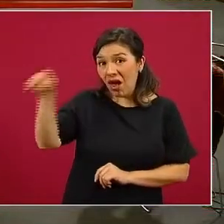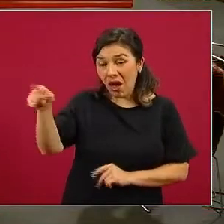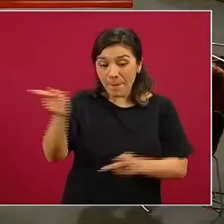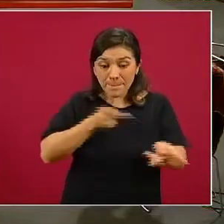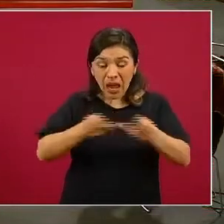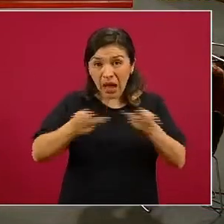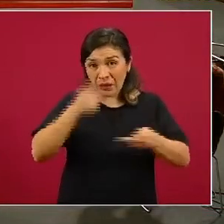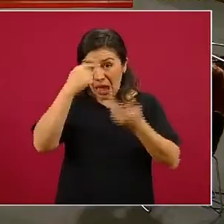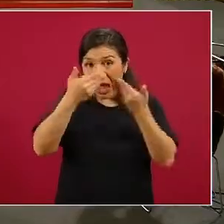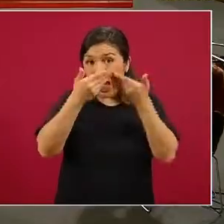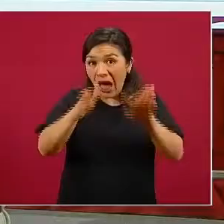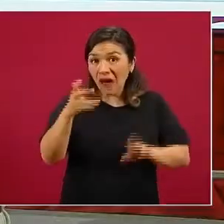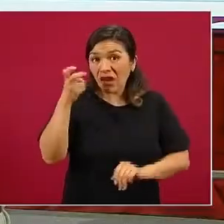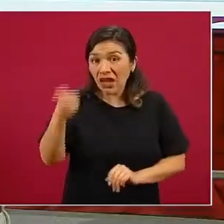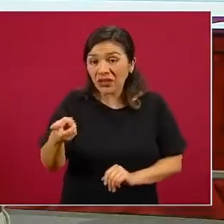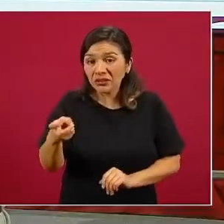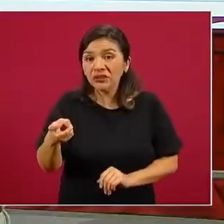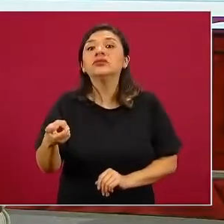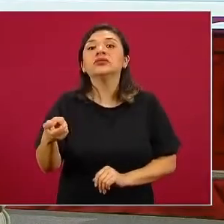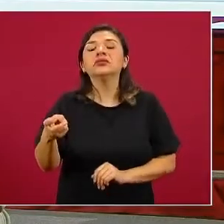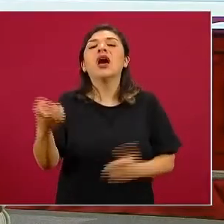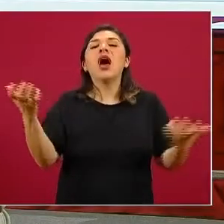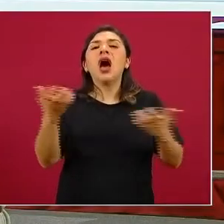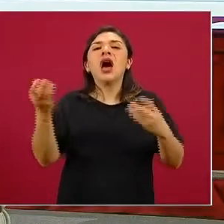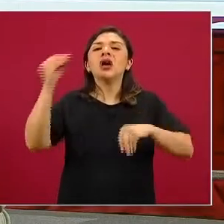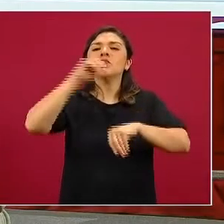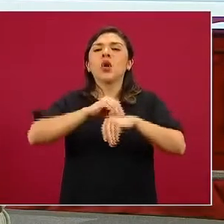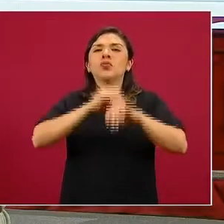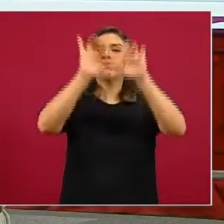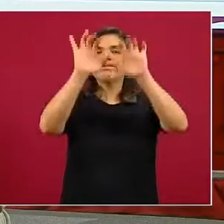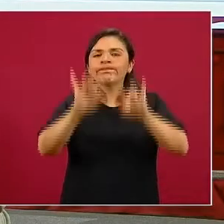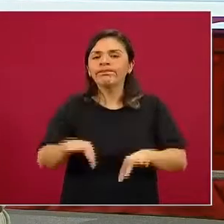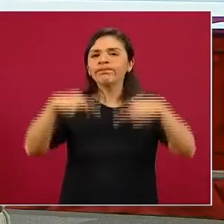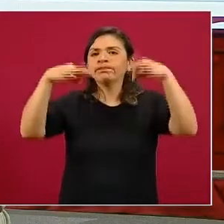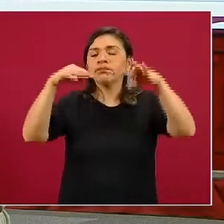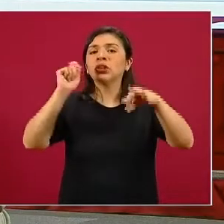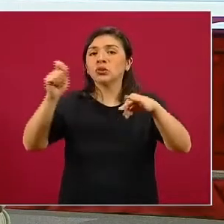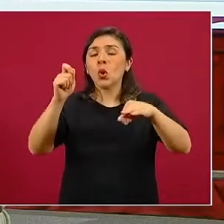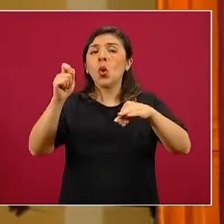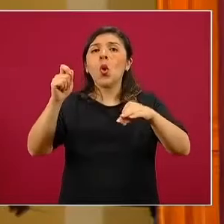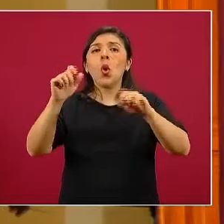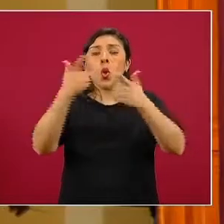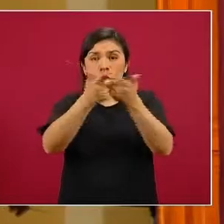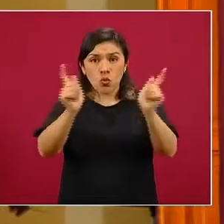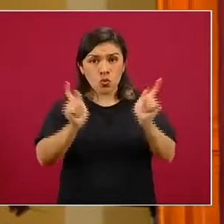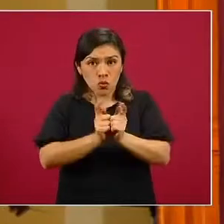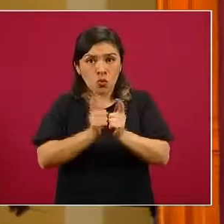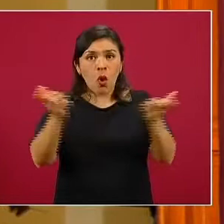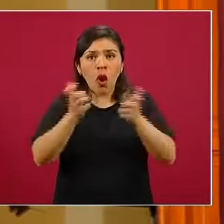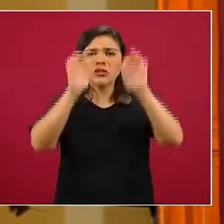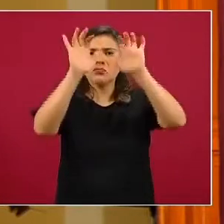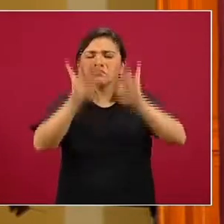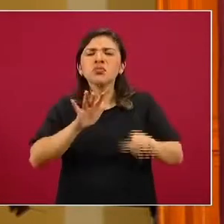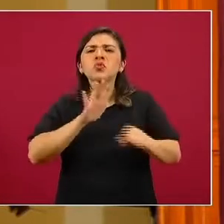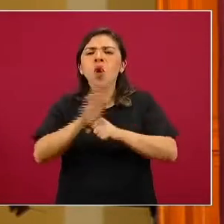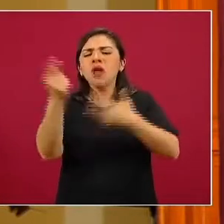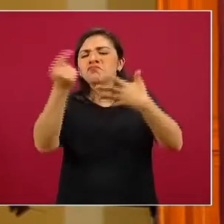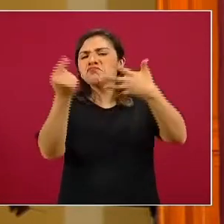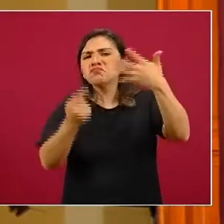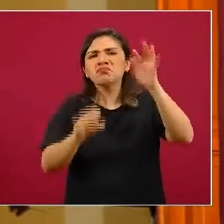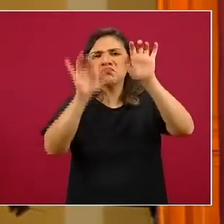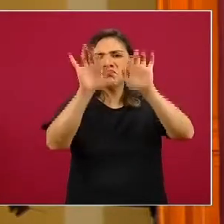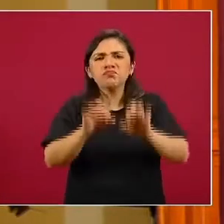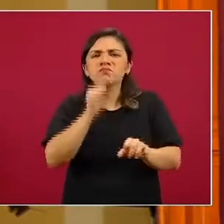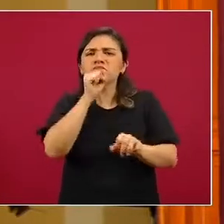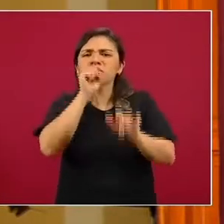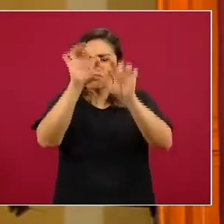plan de reactivación emite un documento donde el Comité de Trasplantes lo llena con los requisitos que establece